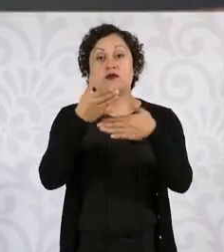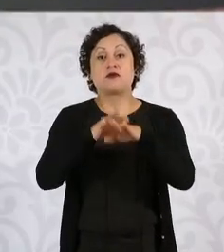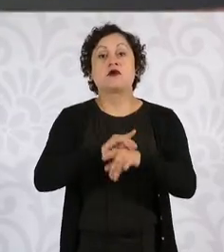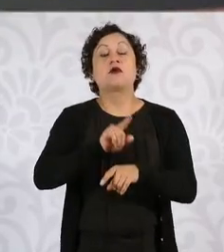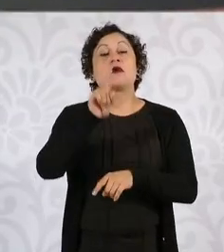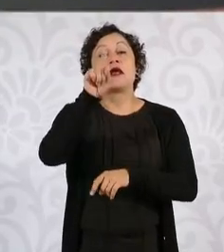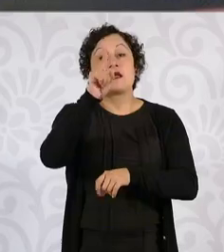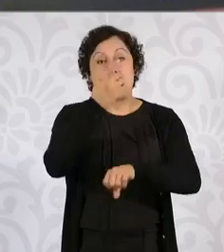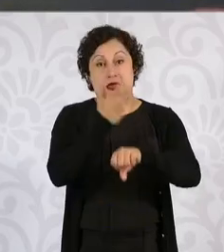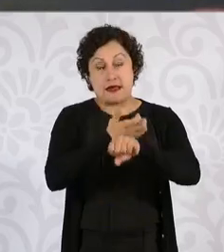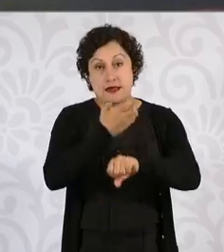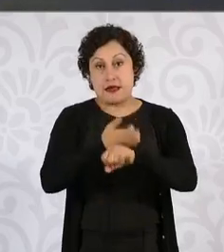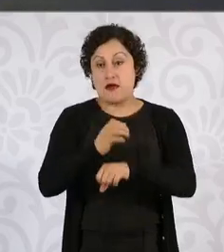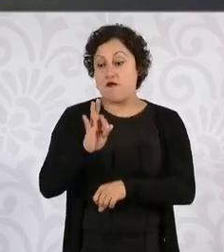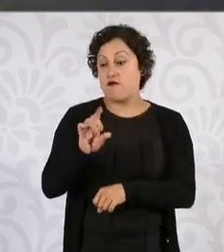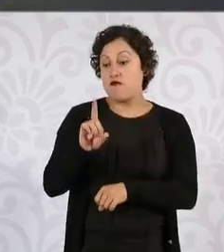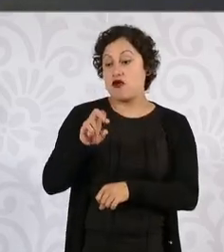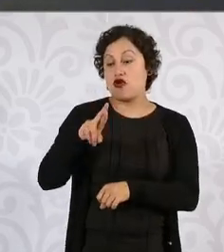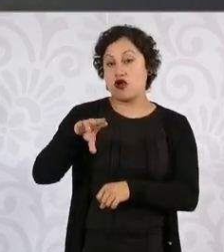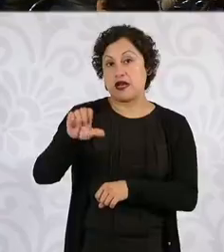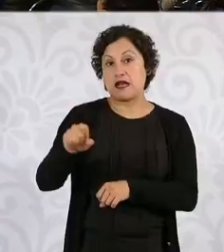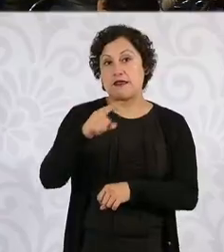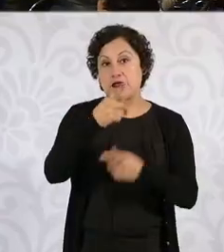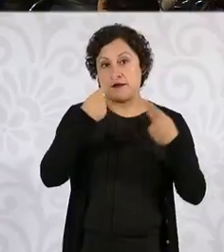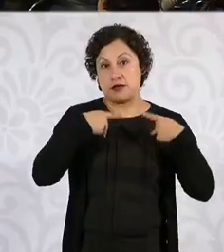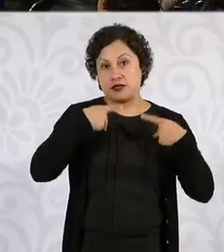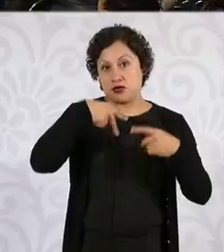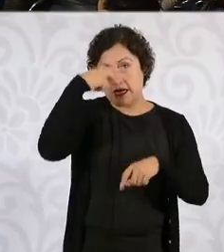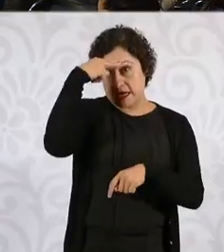por el paso de Milton, ya la secretaría. Está el canciller